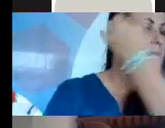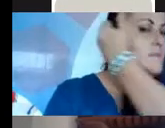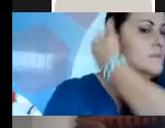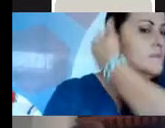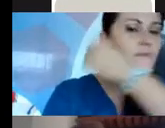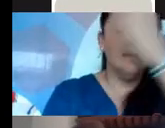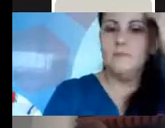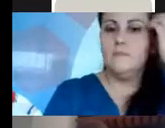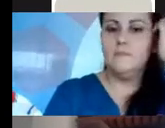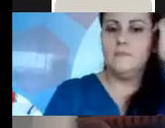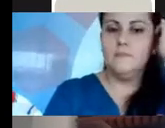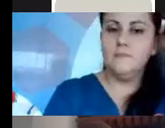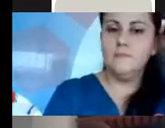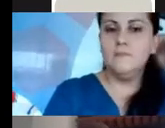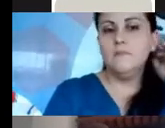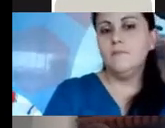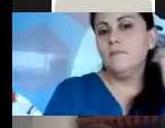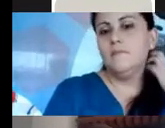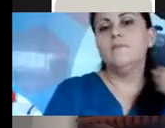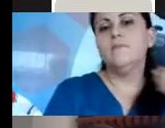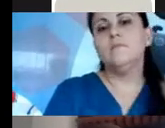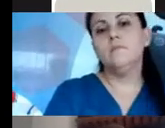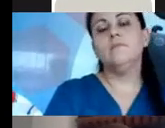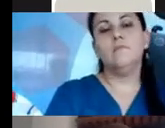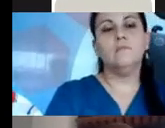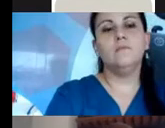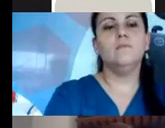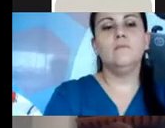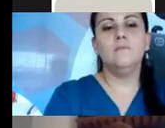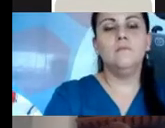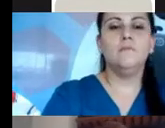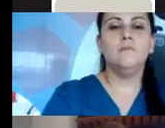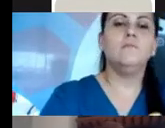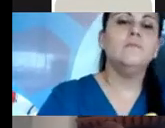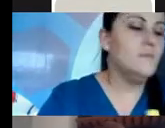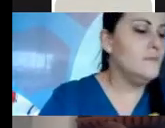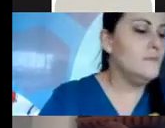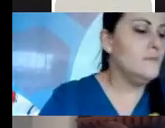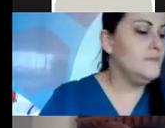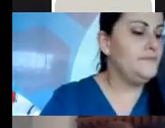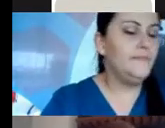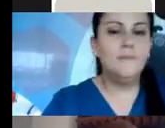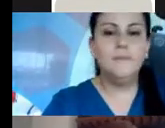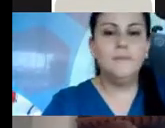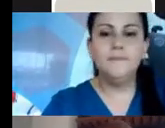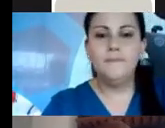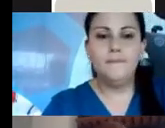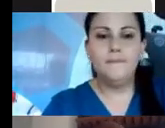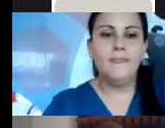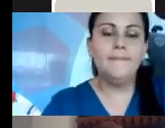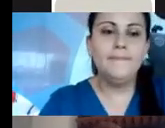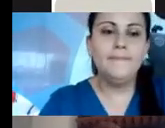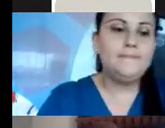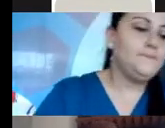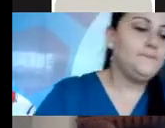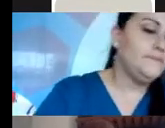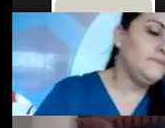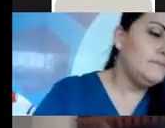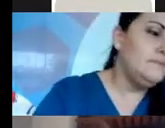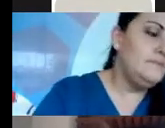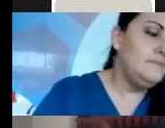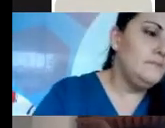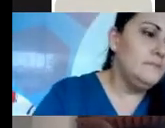generar este tipo de arnés? Bien, sobre las mesas hay mucho para hablar, 3 tipos de materiales. Creo que el